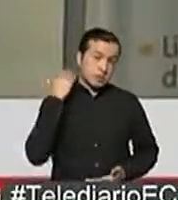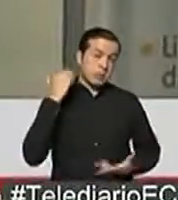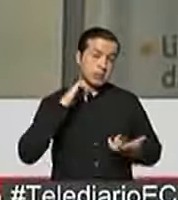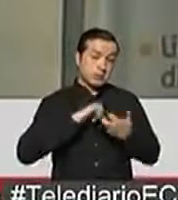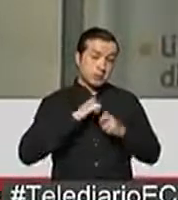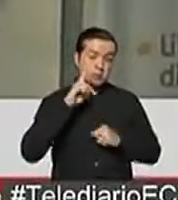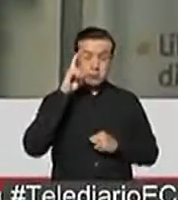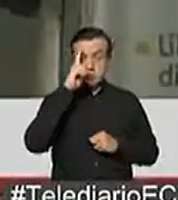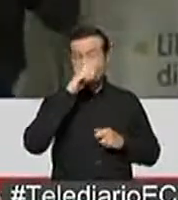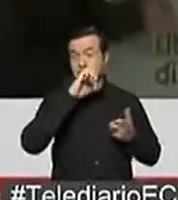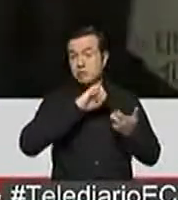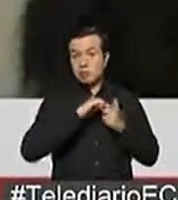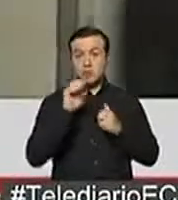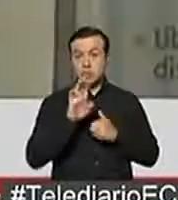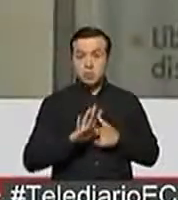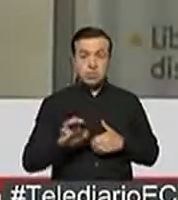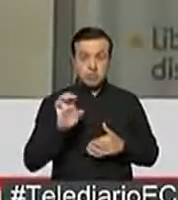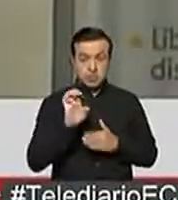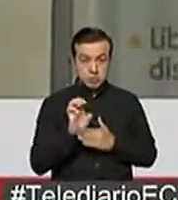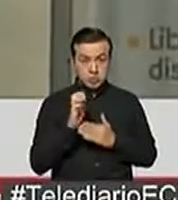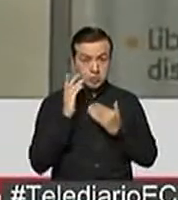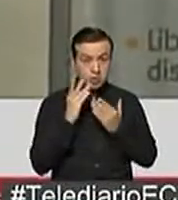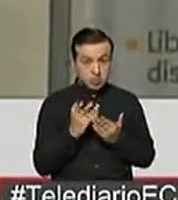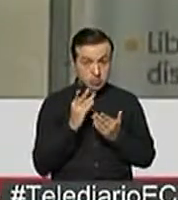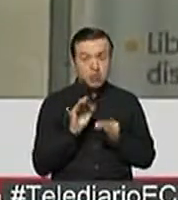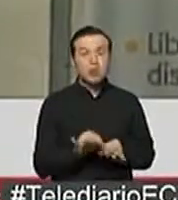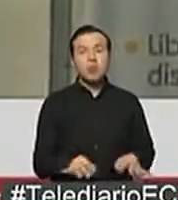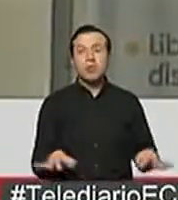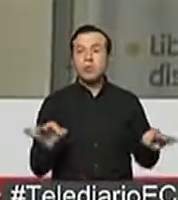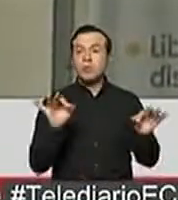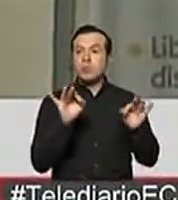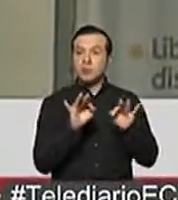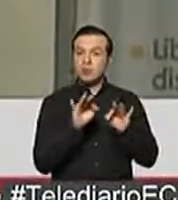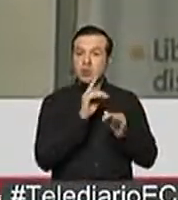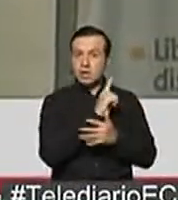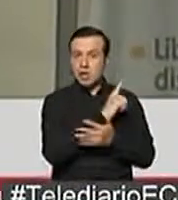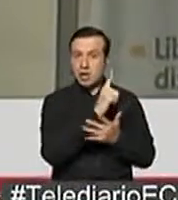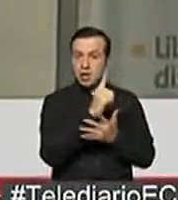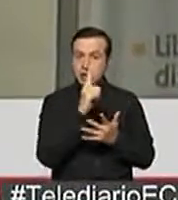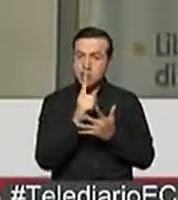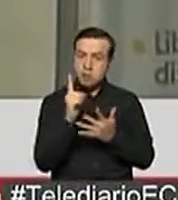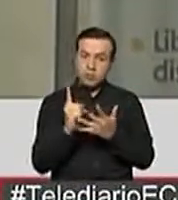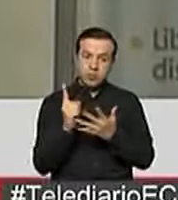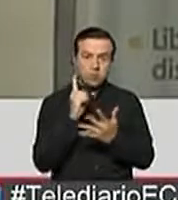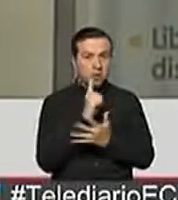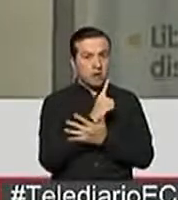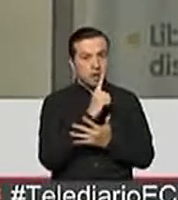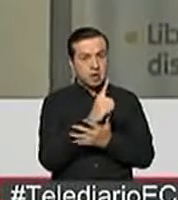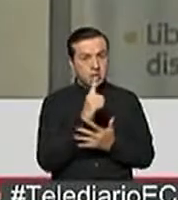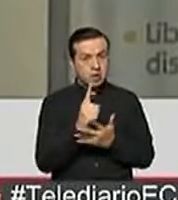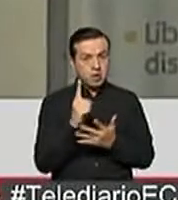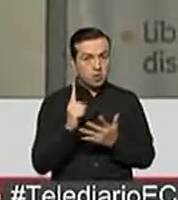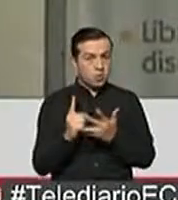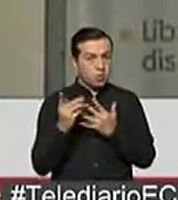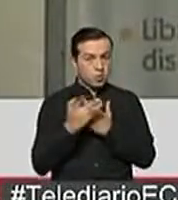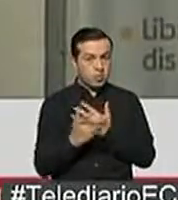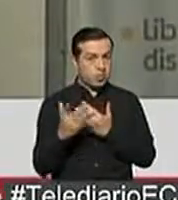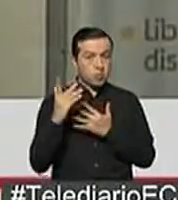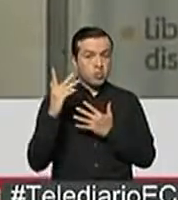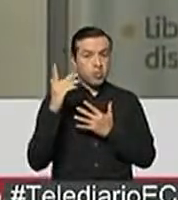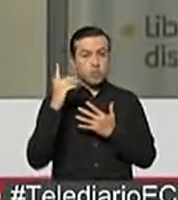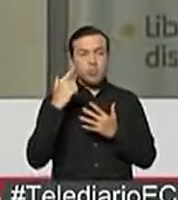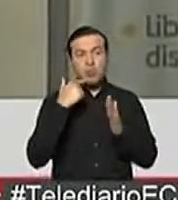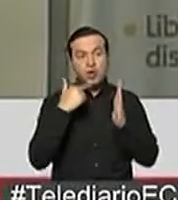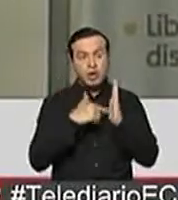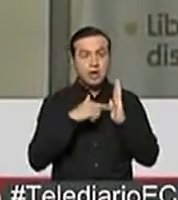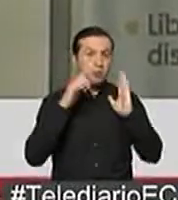problema alarmante en el país y es fundamental que desde cada uno de los espacios, tanto de las políticas